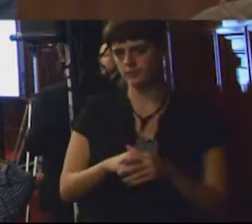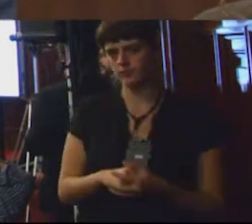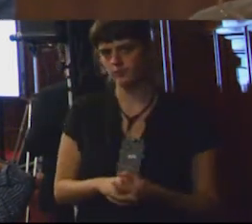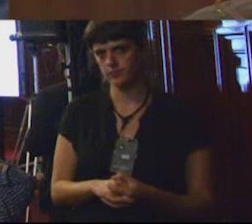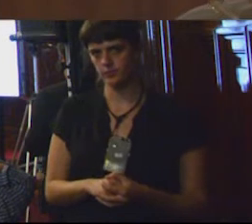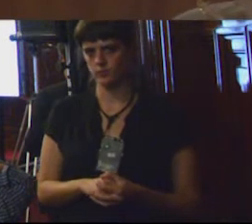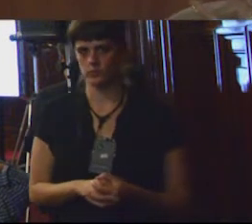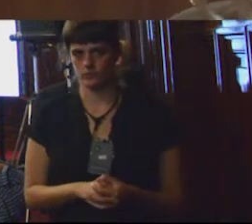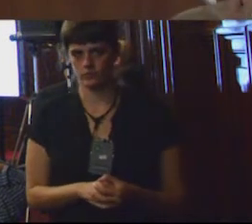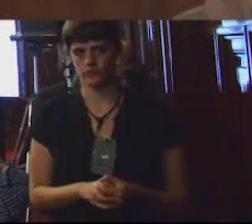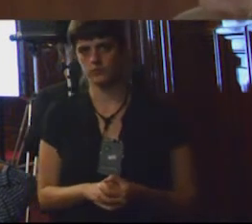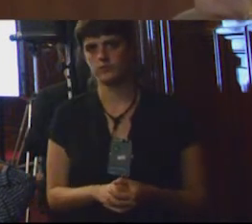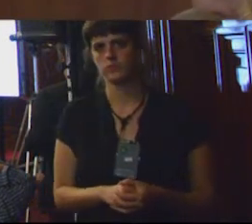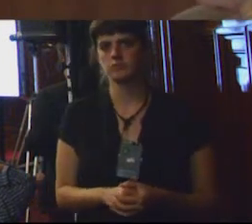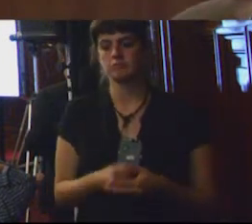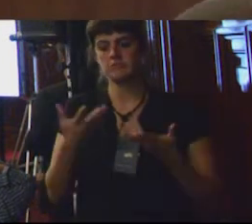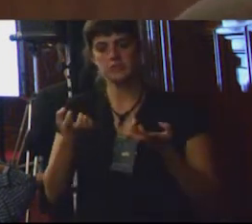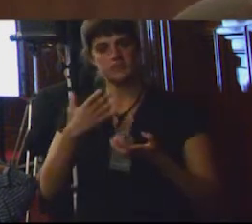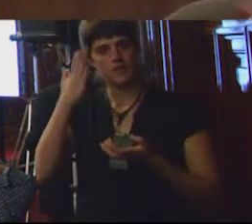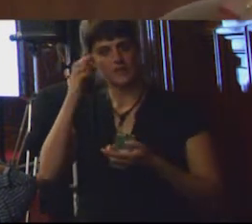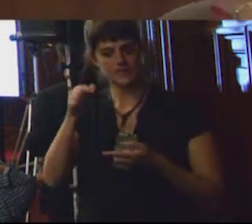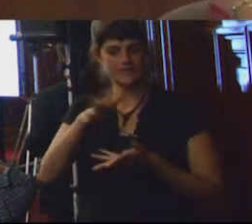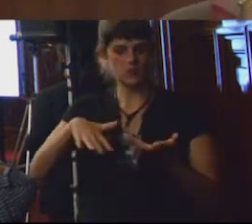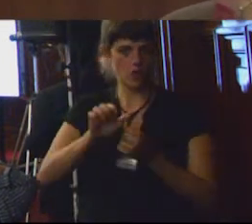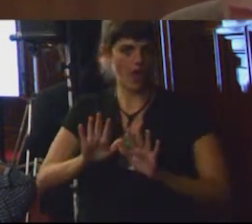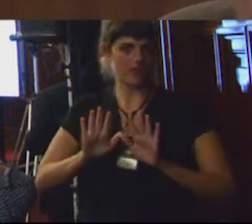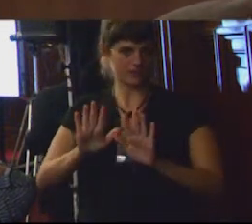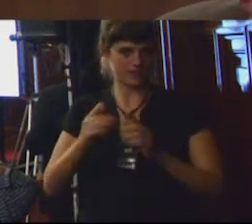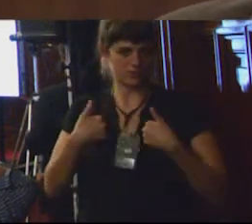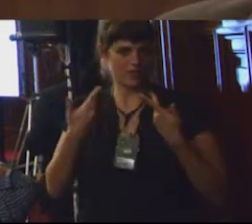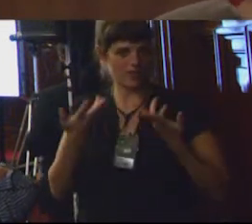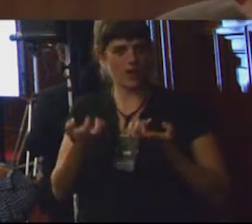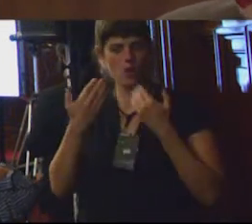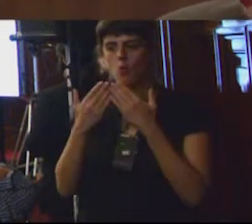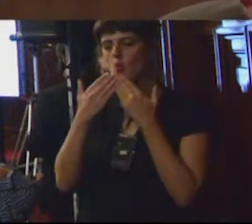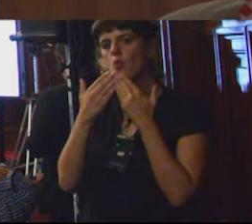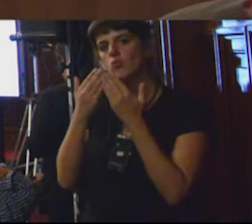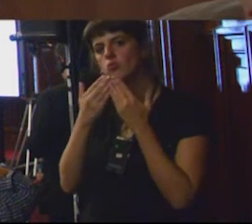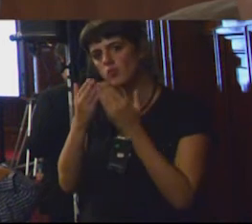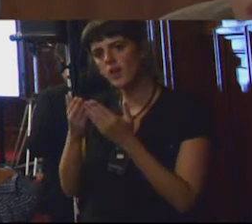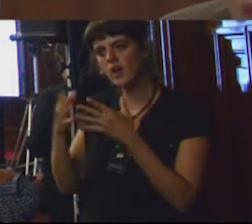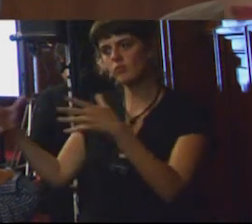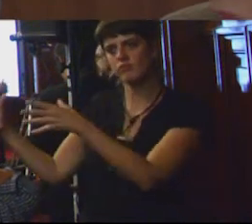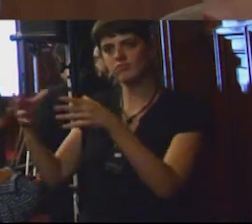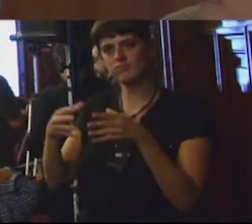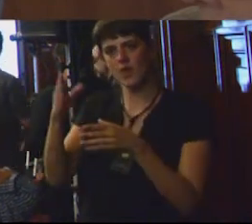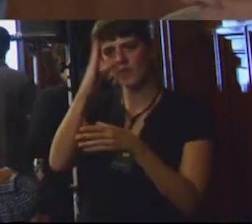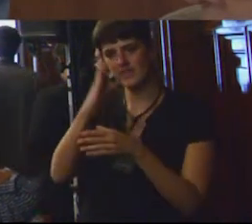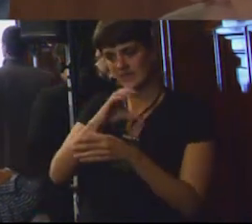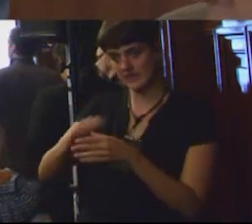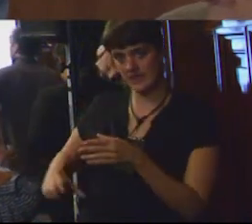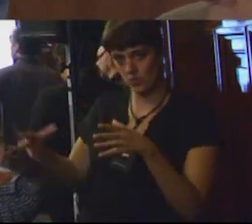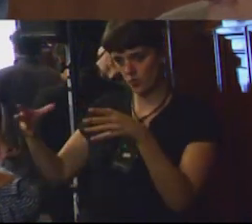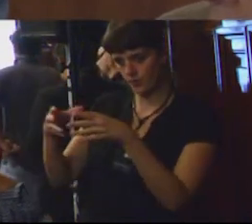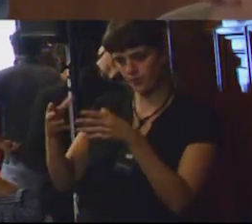Y esto, si fuese así, yo le consultaría a la delegación del Estado